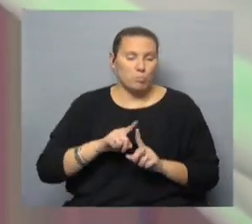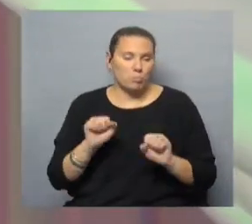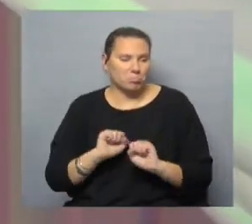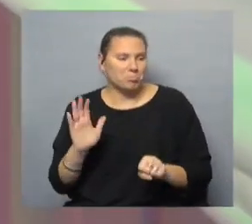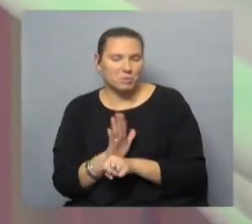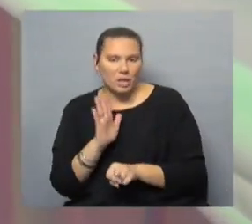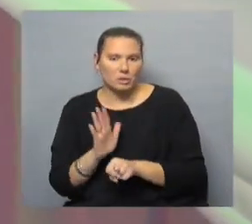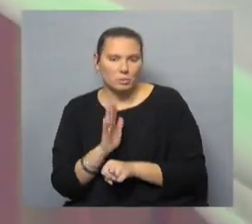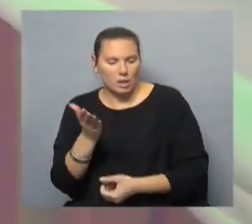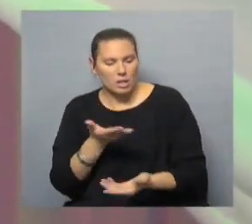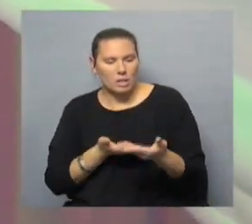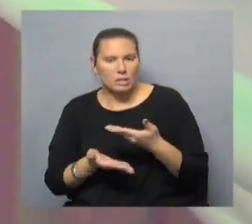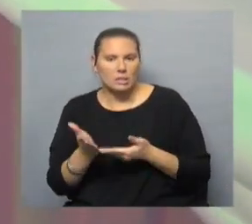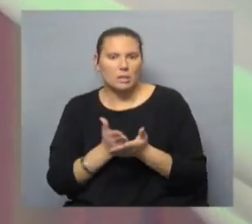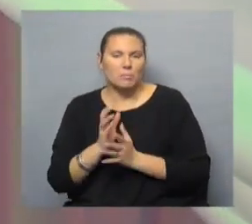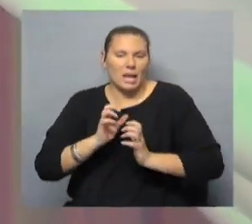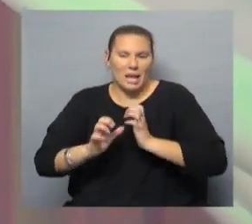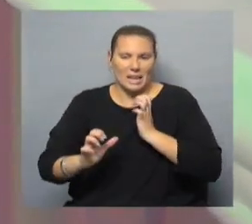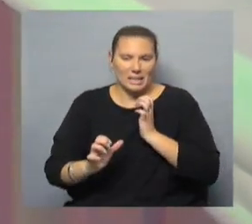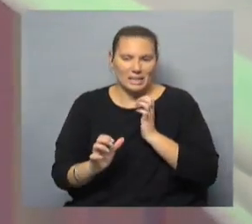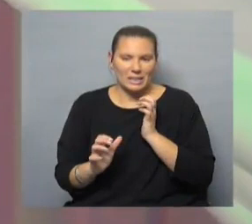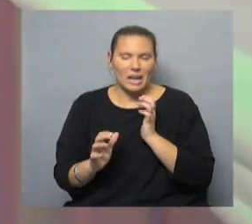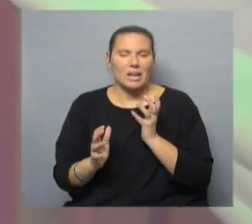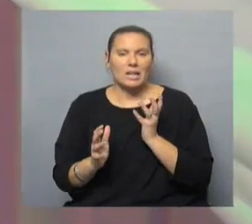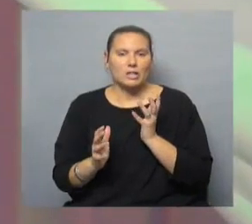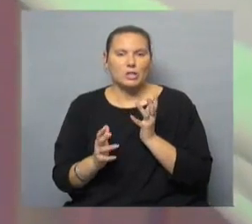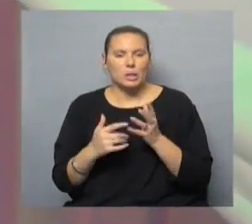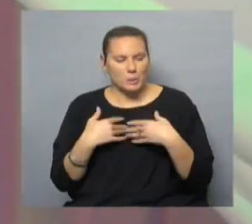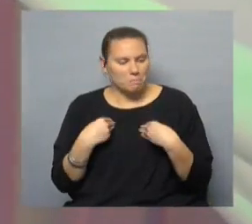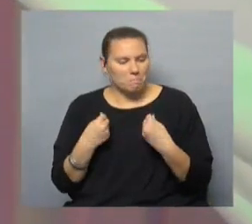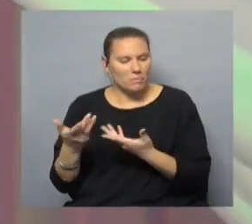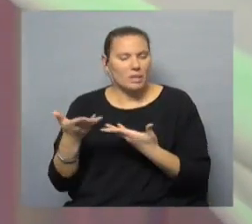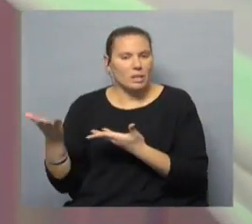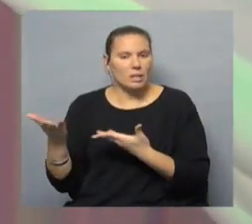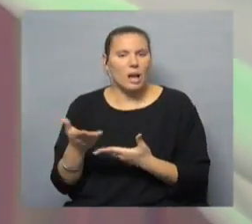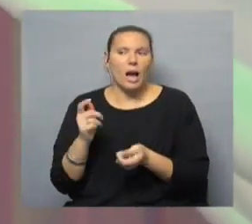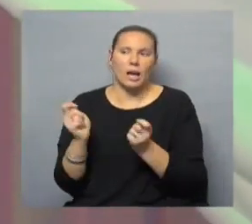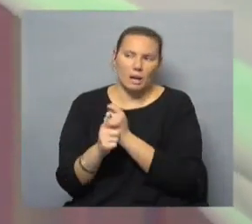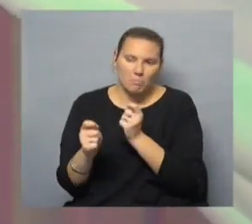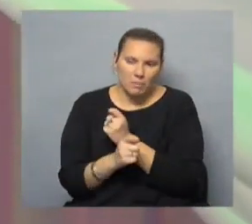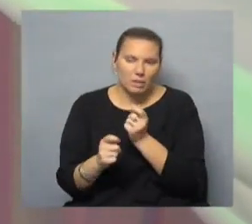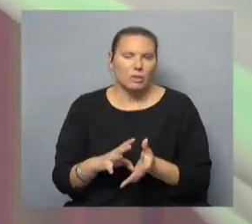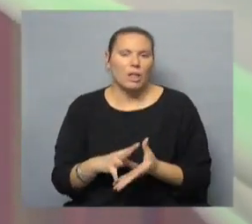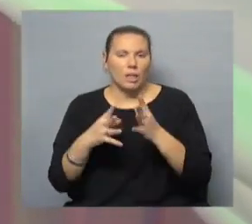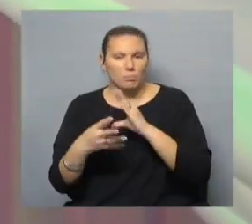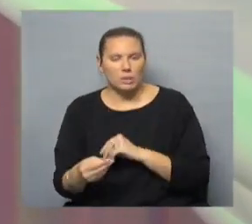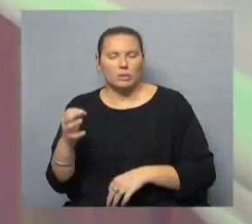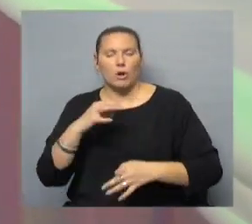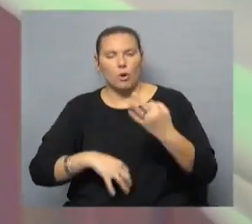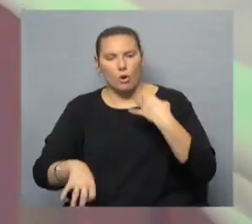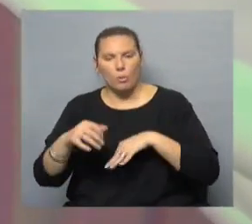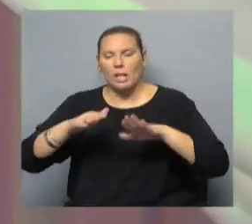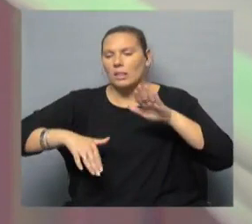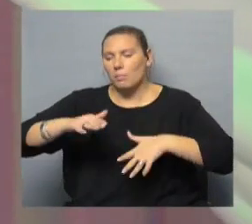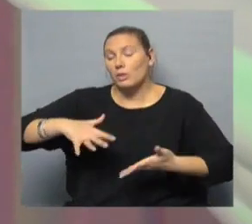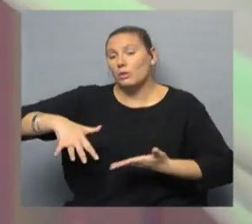convivimos en un ida y vuelta de energías también, ¿no? Que nos invita a ir modificando ese transcurrir de la obra a partir de lo que va